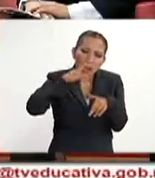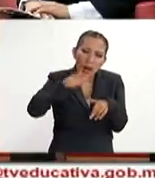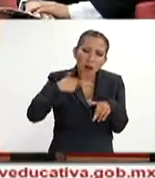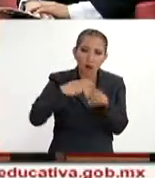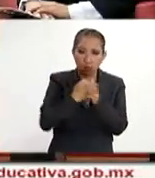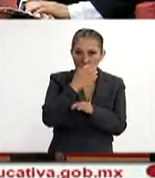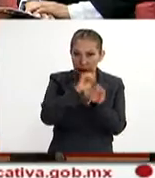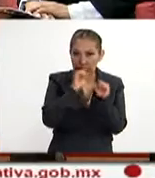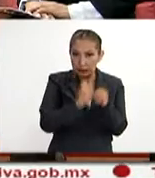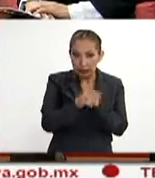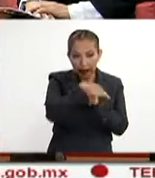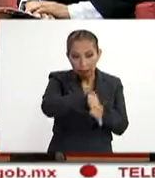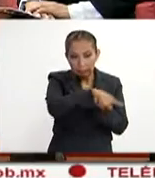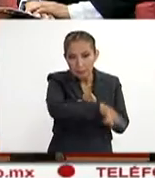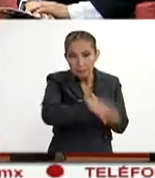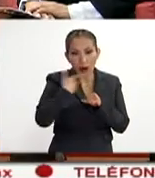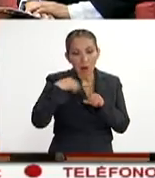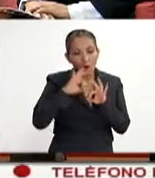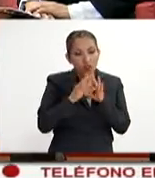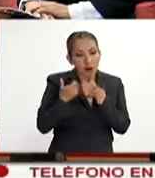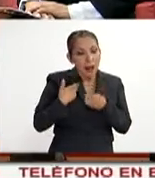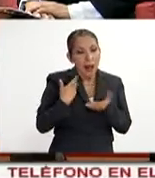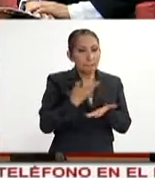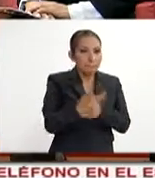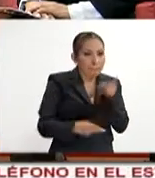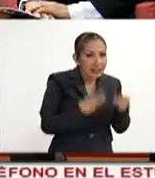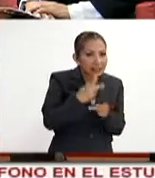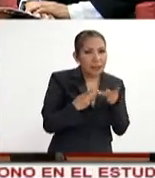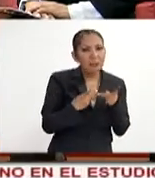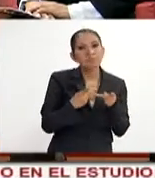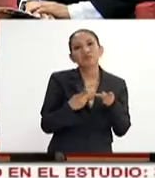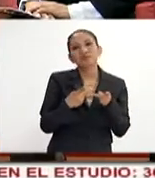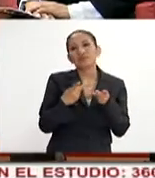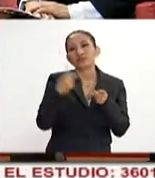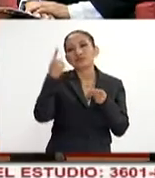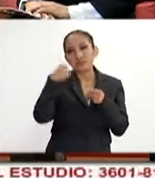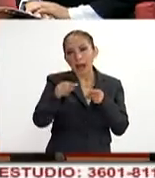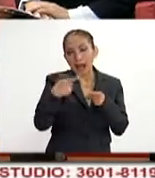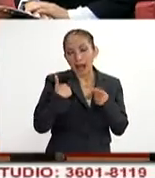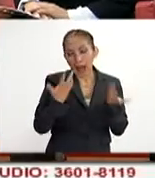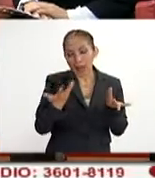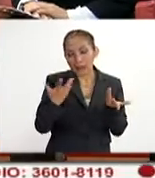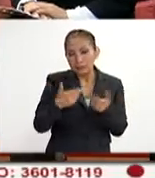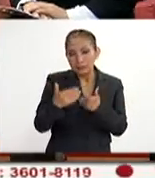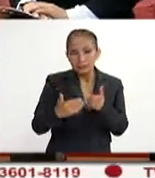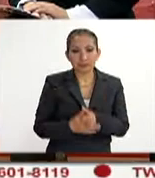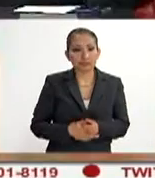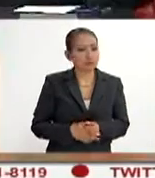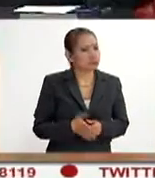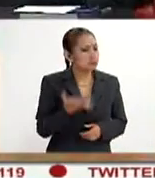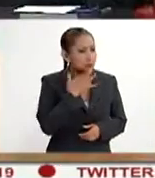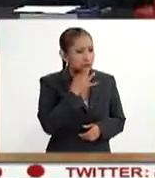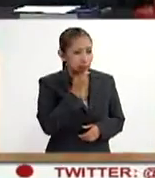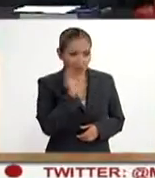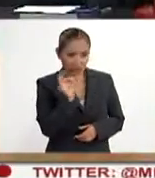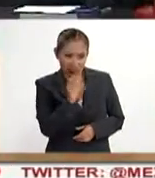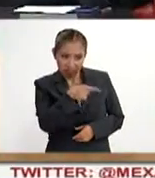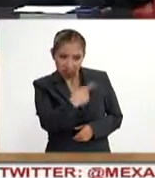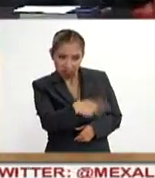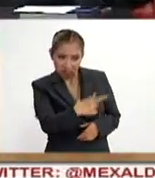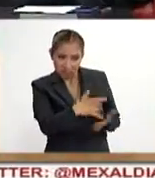nuevos sistemas también de esquemas financieros que se están aperturando y que se han estado haciendo también. ¿Qué tan fácil fue abrir